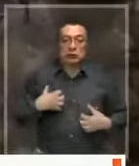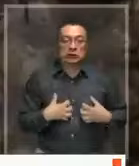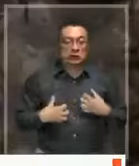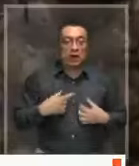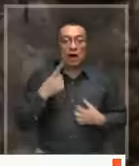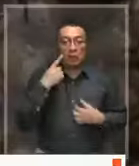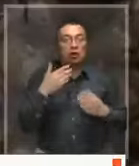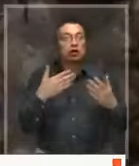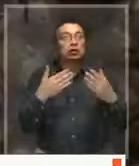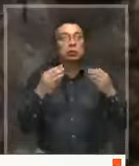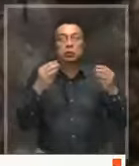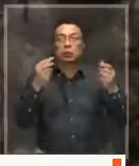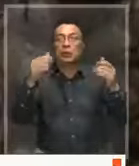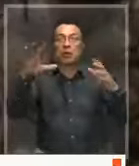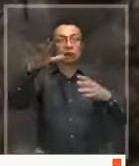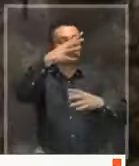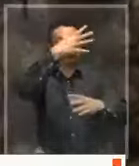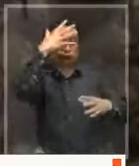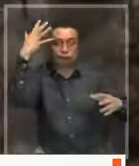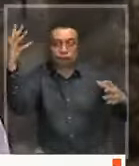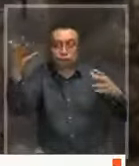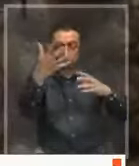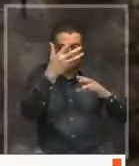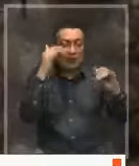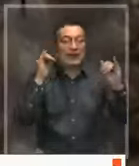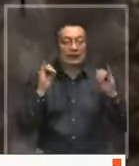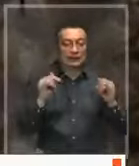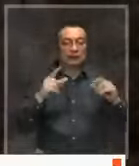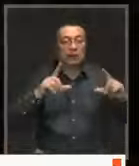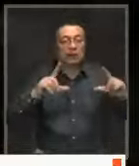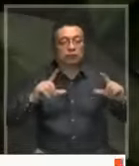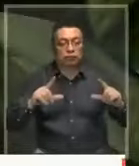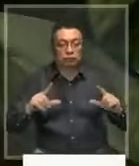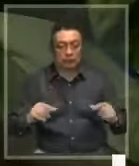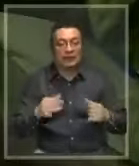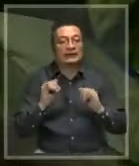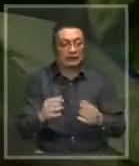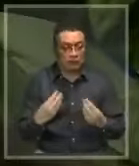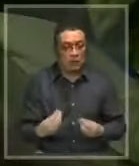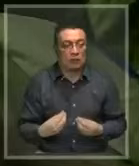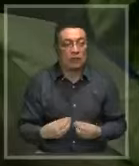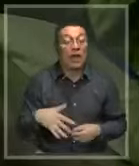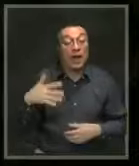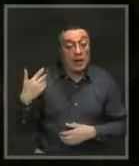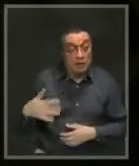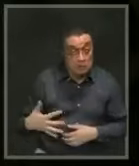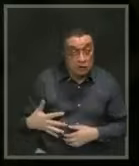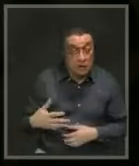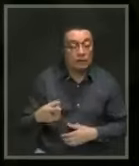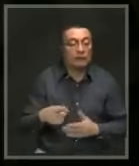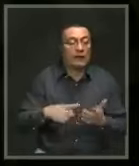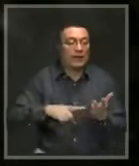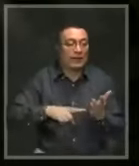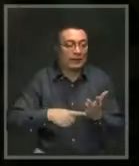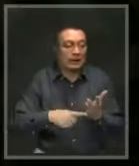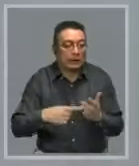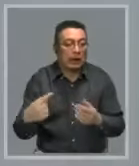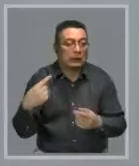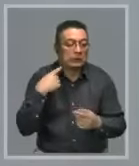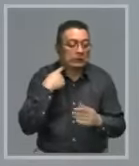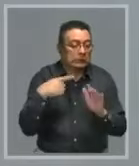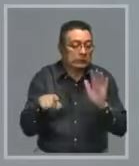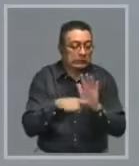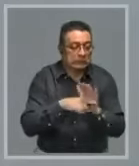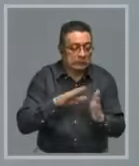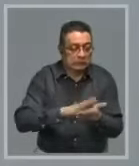el ambiente ayuda porque eso hace que baje la temperatura ambiental. Lo importante es aplicar técnicas que no perjudiquen el